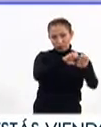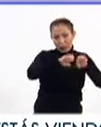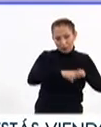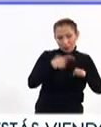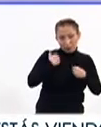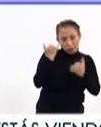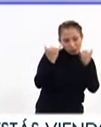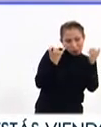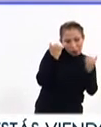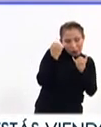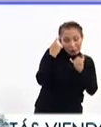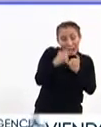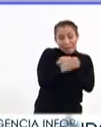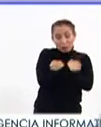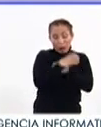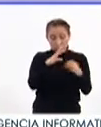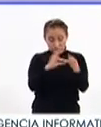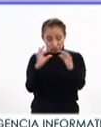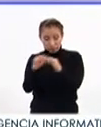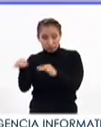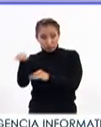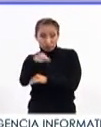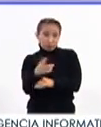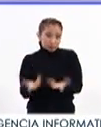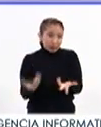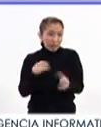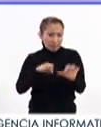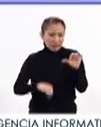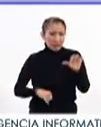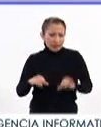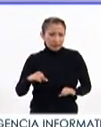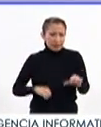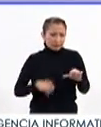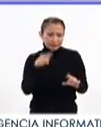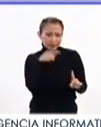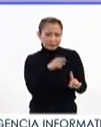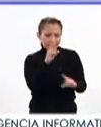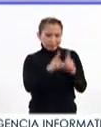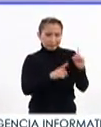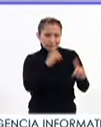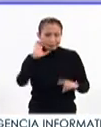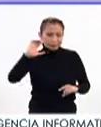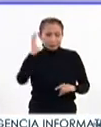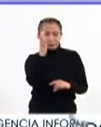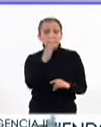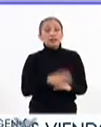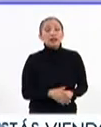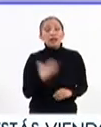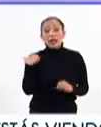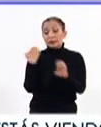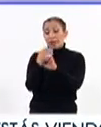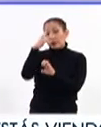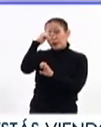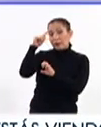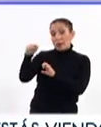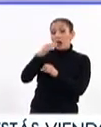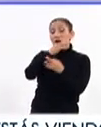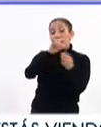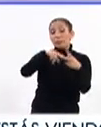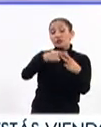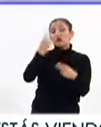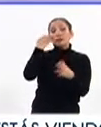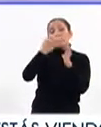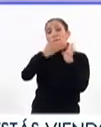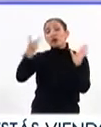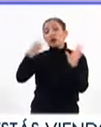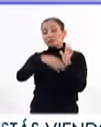su estrategia integral de la educación y el deporte, pues las actividades que tienen que ver con este deporte. Bueno, pues el Estado de México anunció el inicio de su